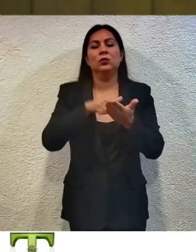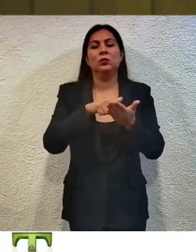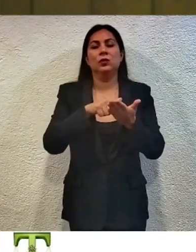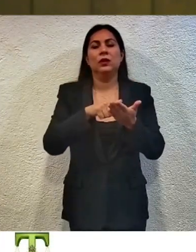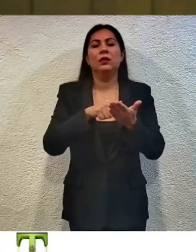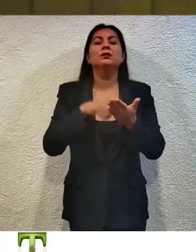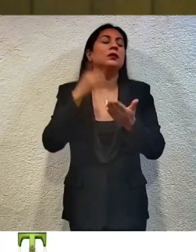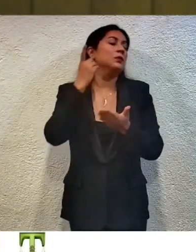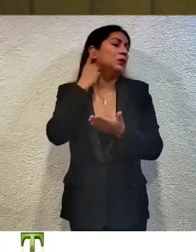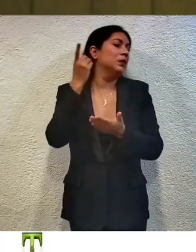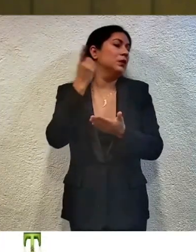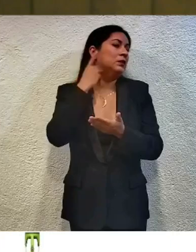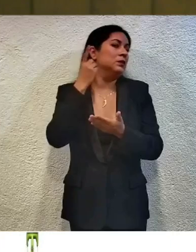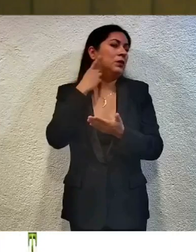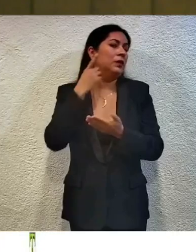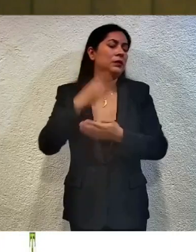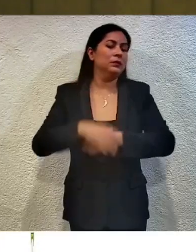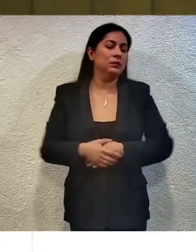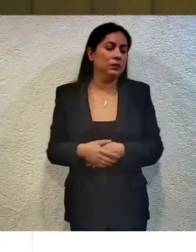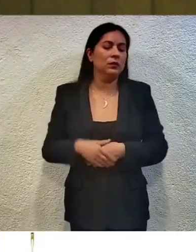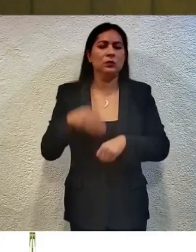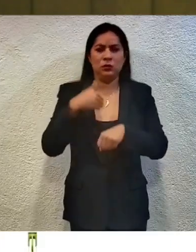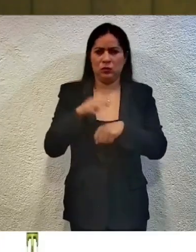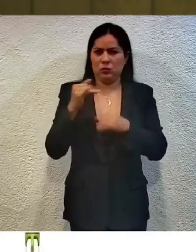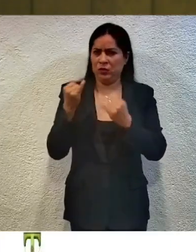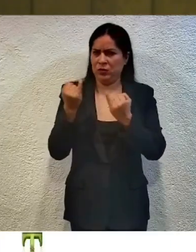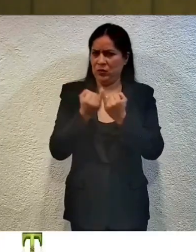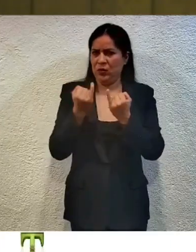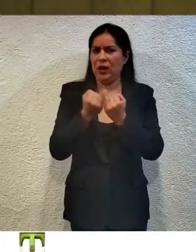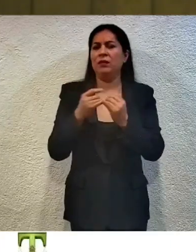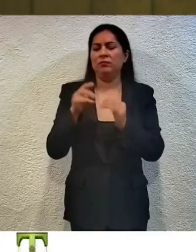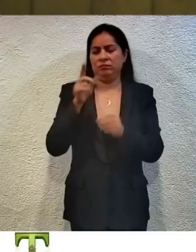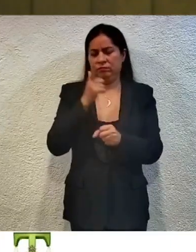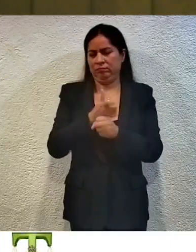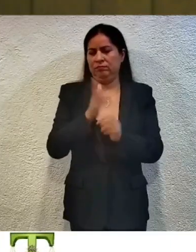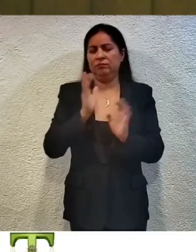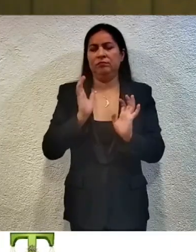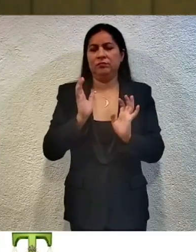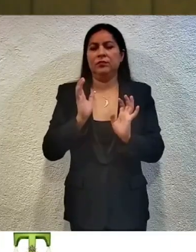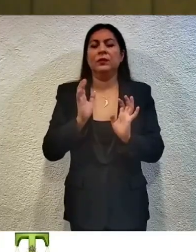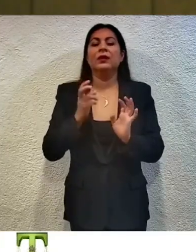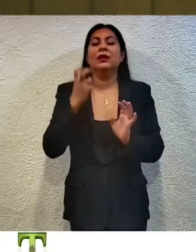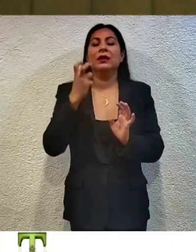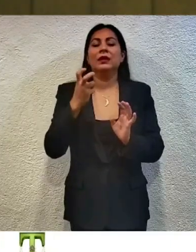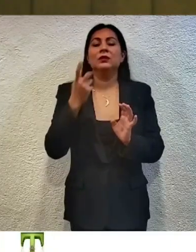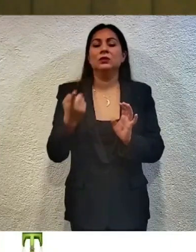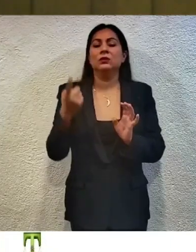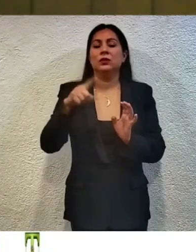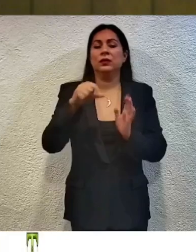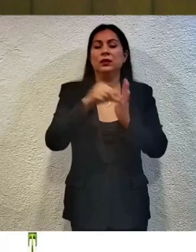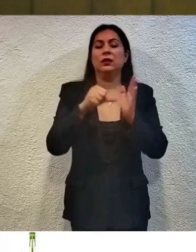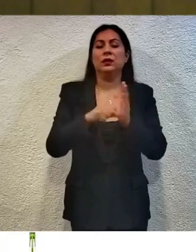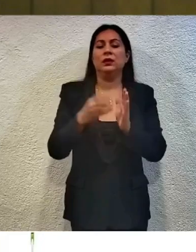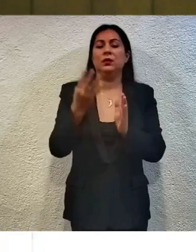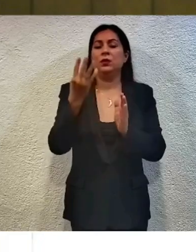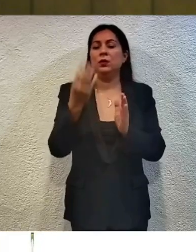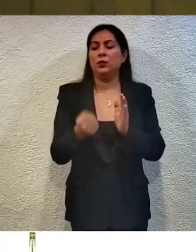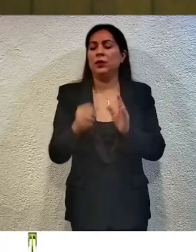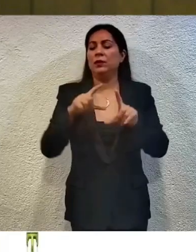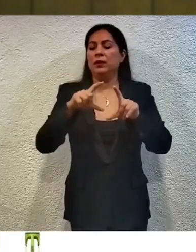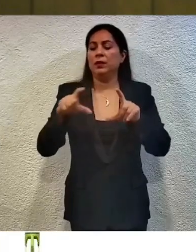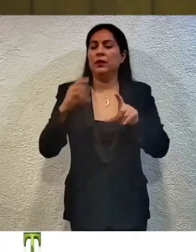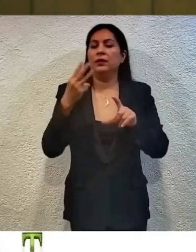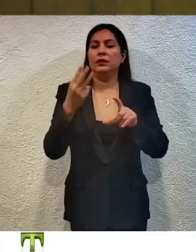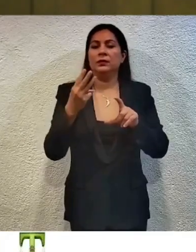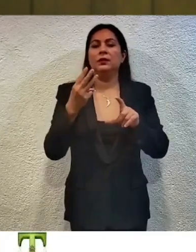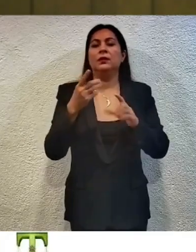de diputaciones. Es un número par, como nos damos cuenta. Ello en términos del artículo 9, fracción